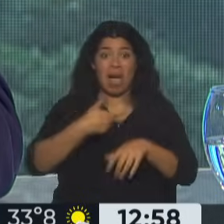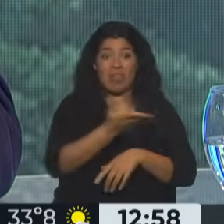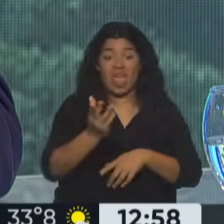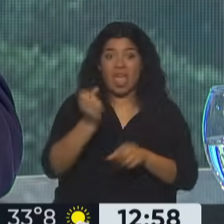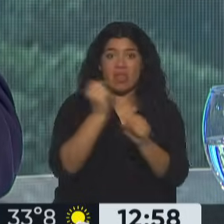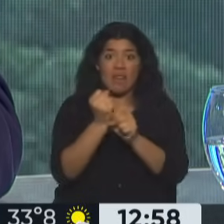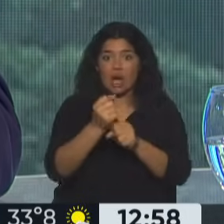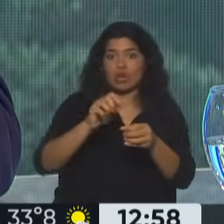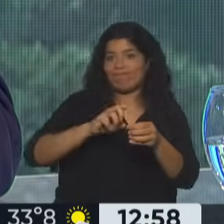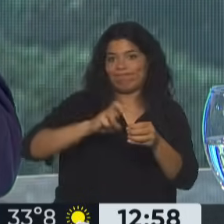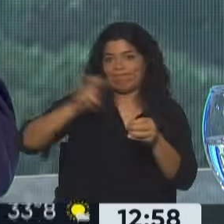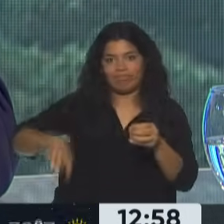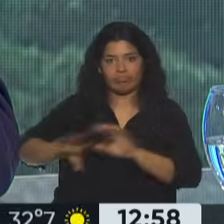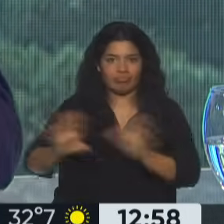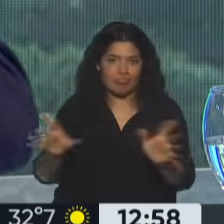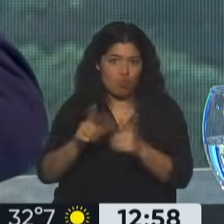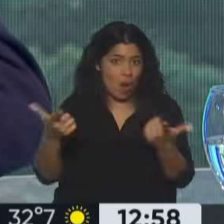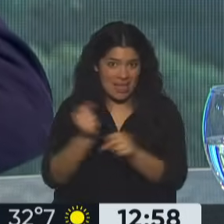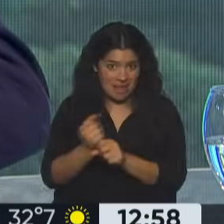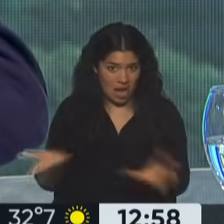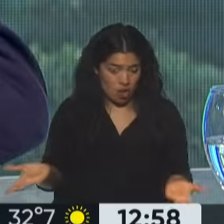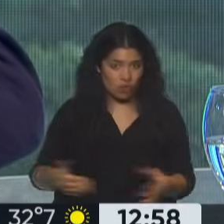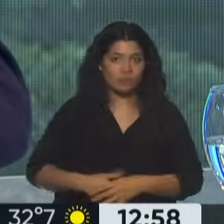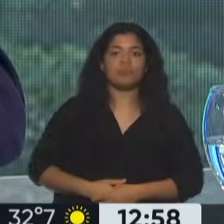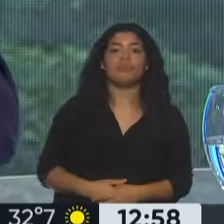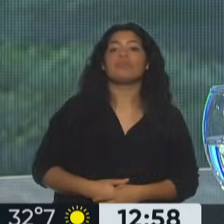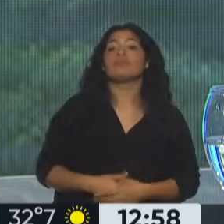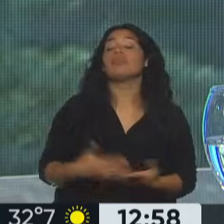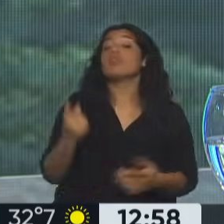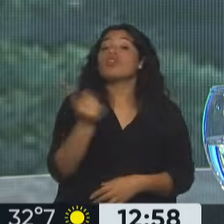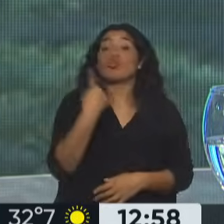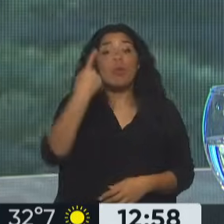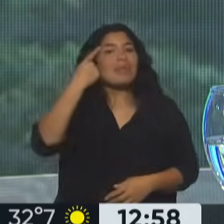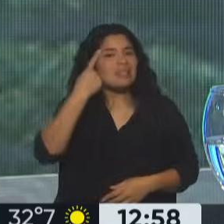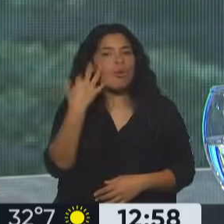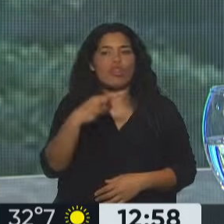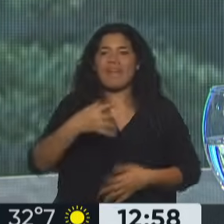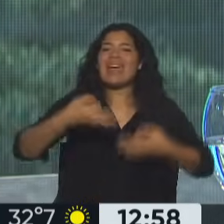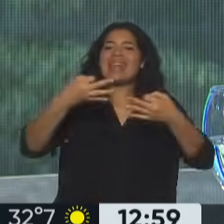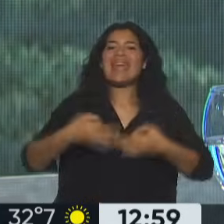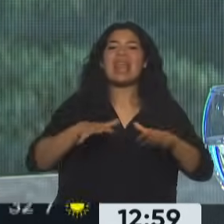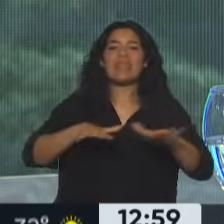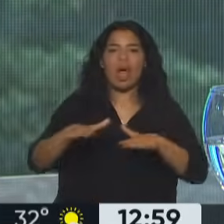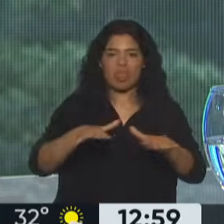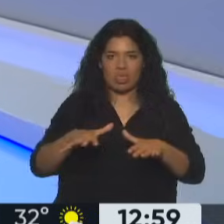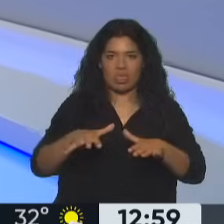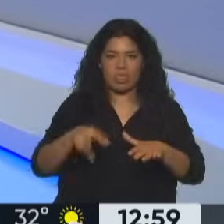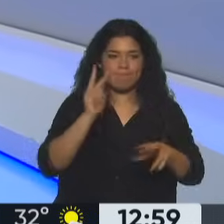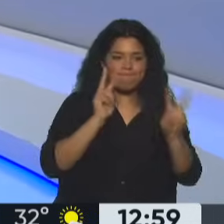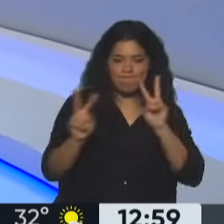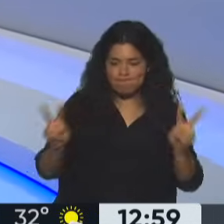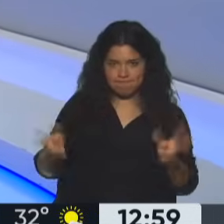bueno es la realidad ahora nosotros pensamos que hay que entrar esa realidad mira en esas conversaciones decíamos Bueno